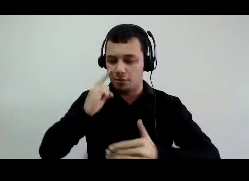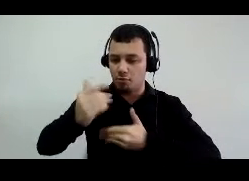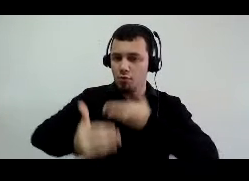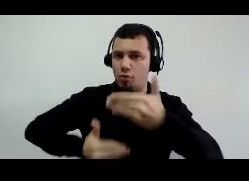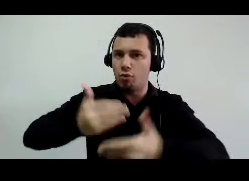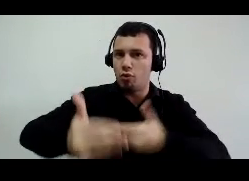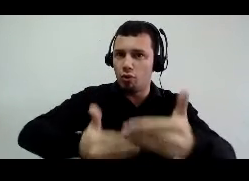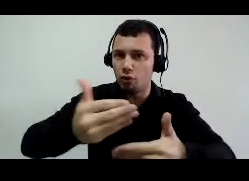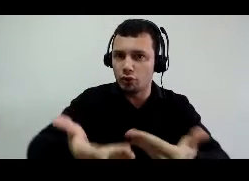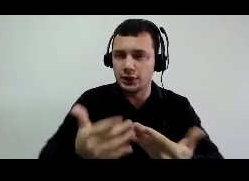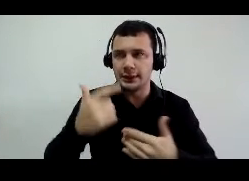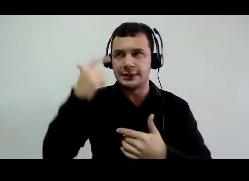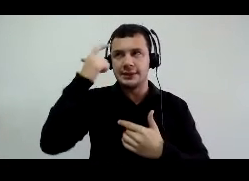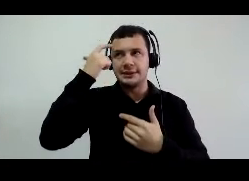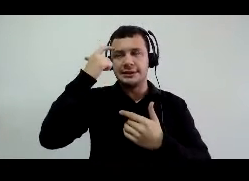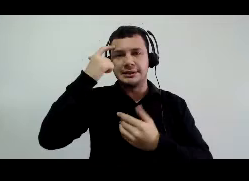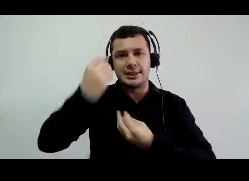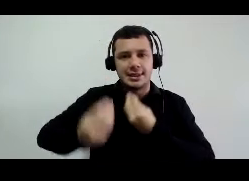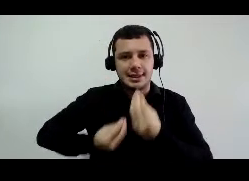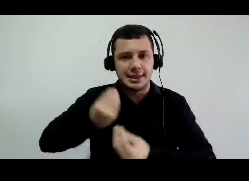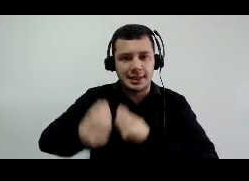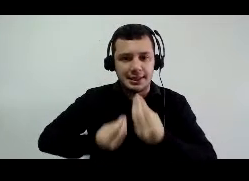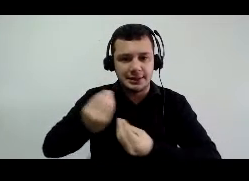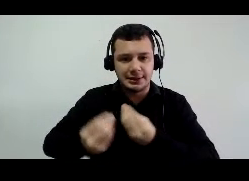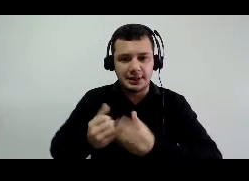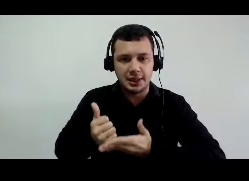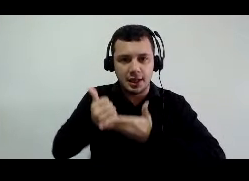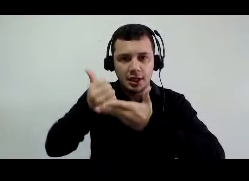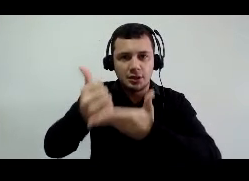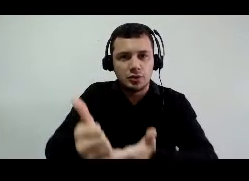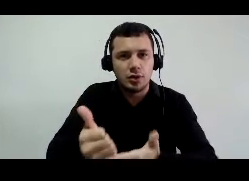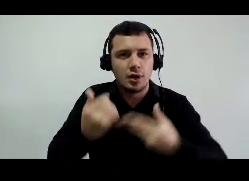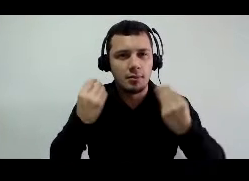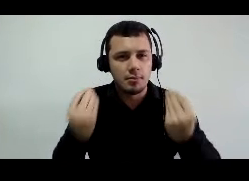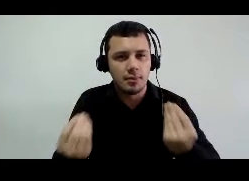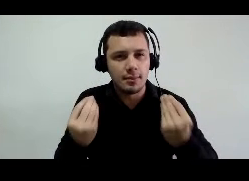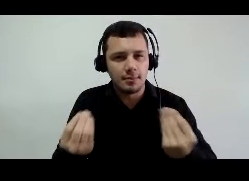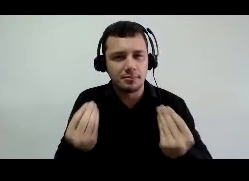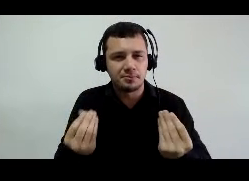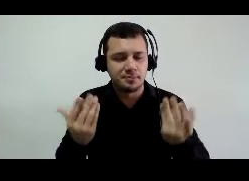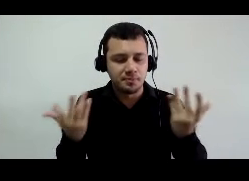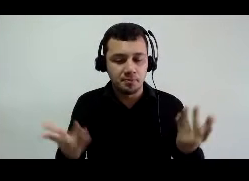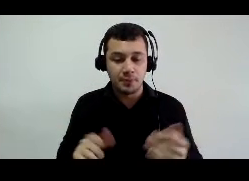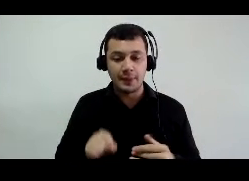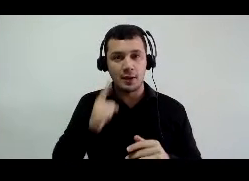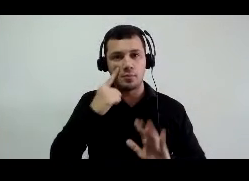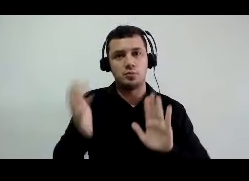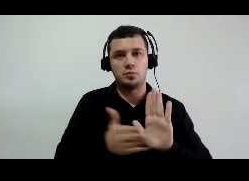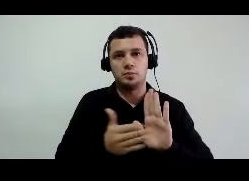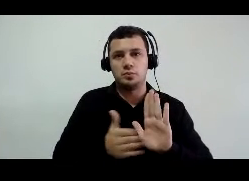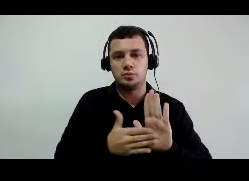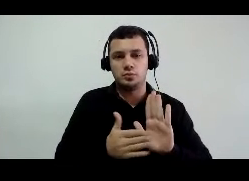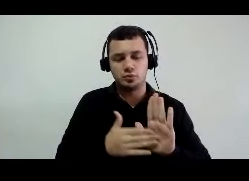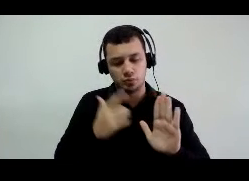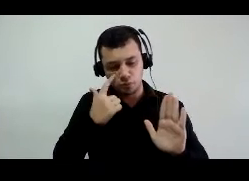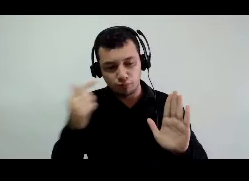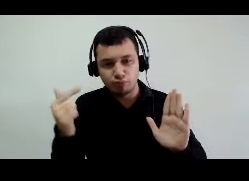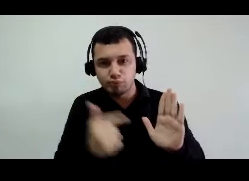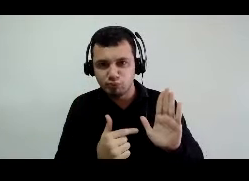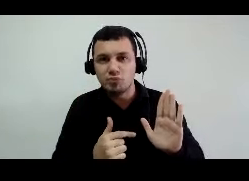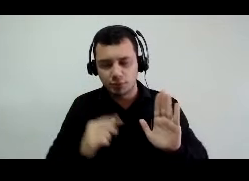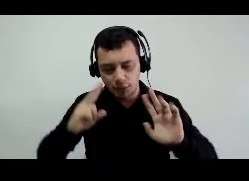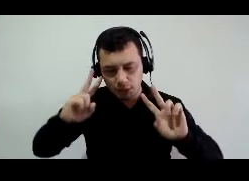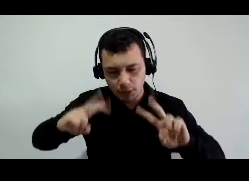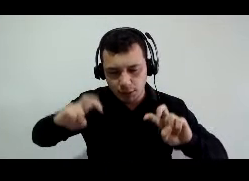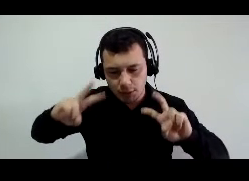de metodologías que estén basadas precisamente en evidencia científica que